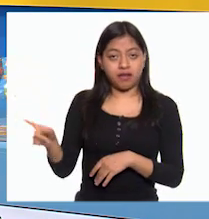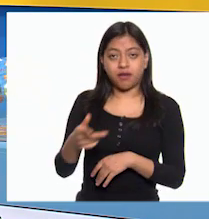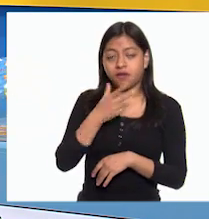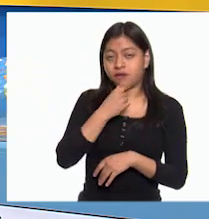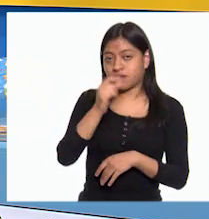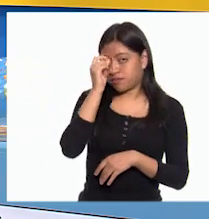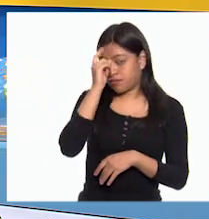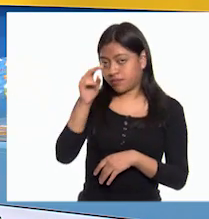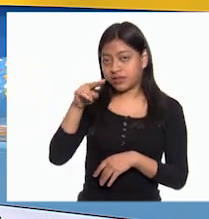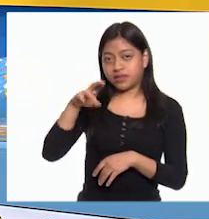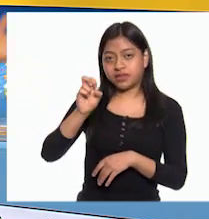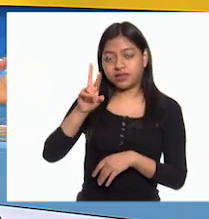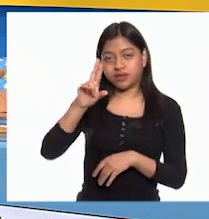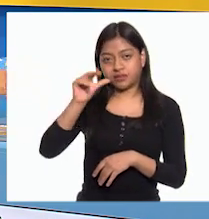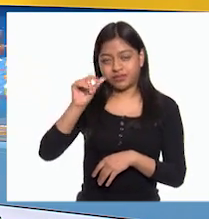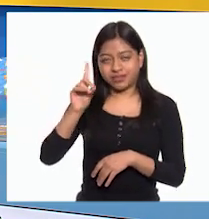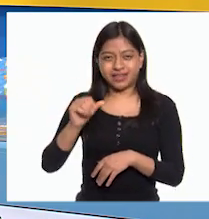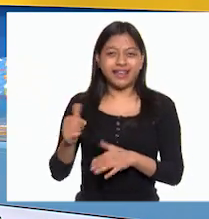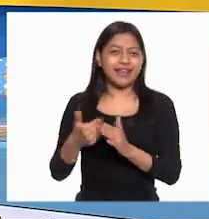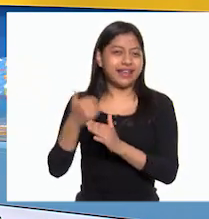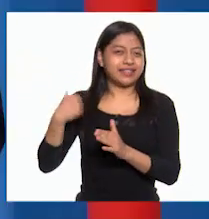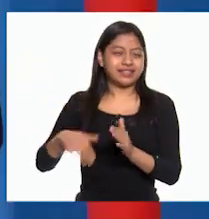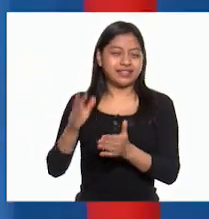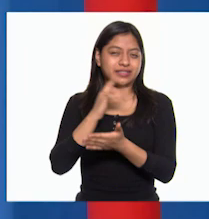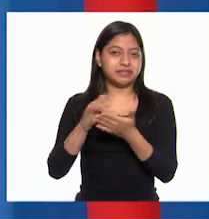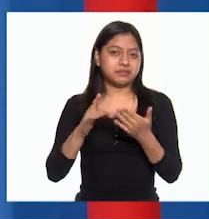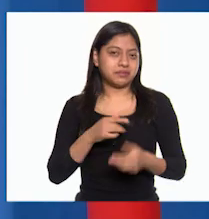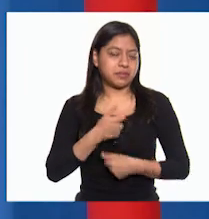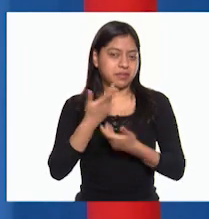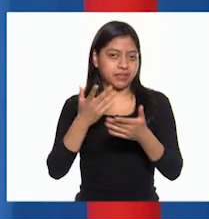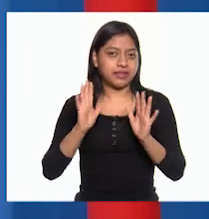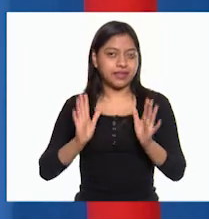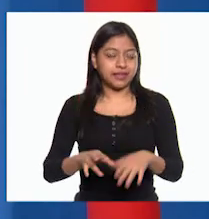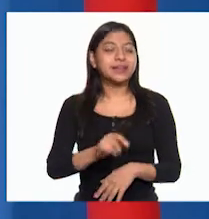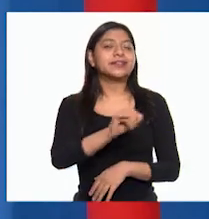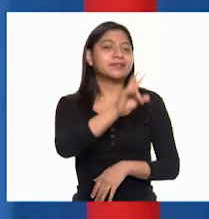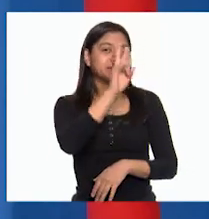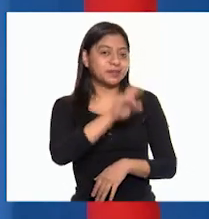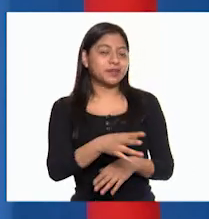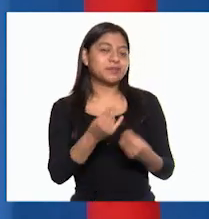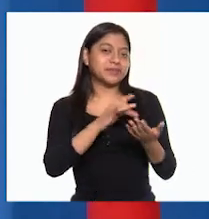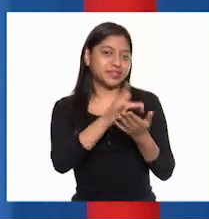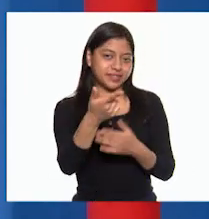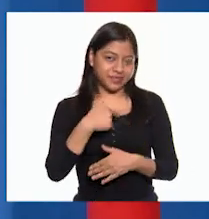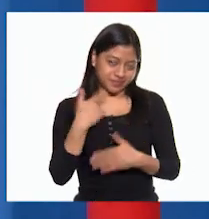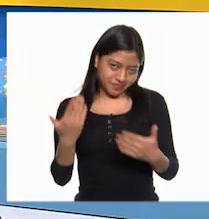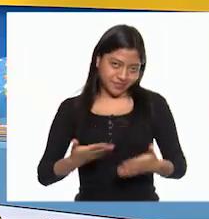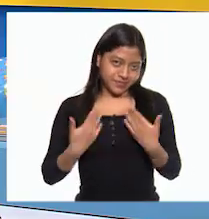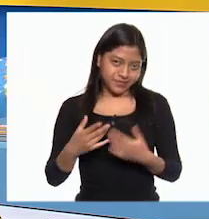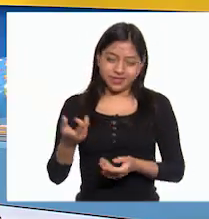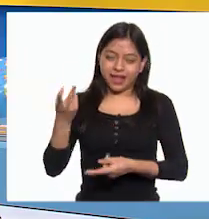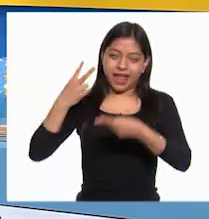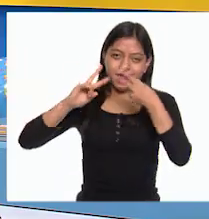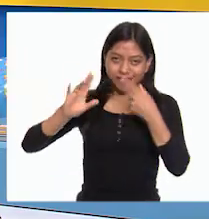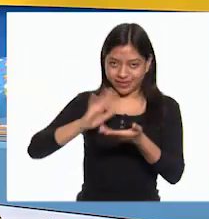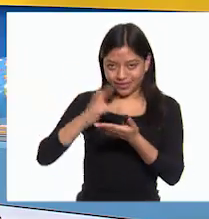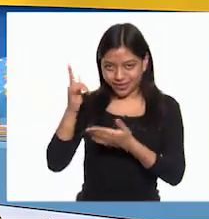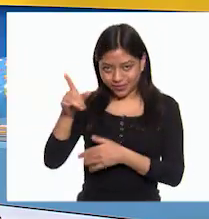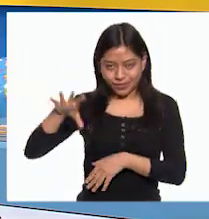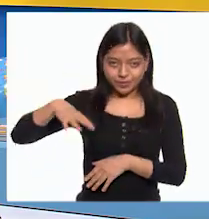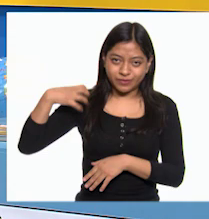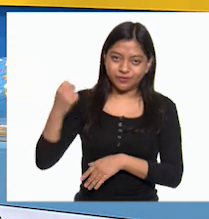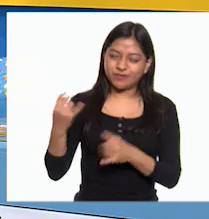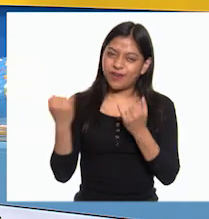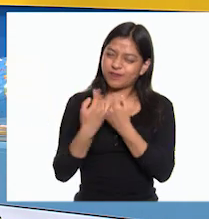y Neruda que leímos el martes pasado. Así es, y muchas gracias por tu felicitación, Gaby. Al contrario, gracias a ti por tu